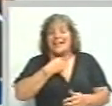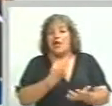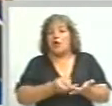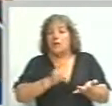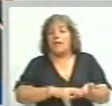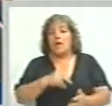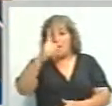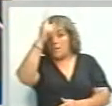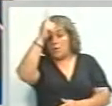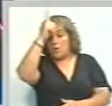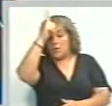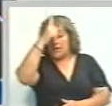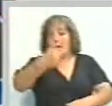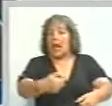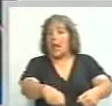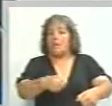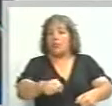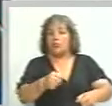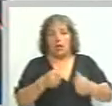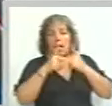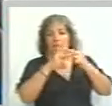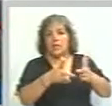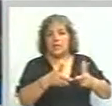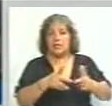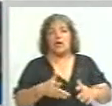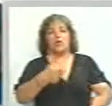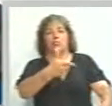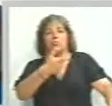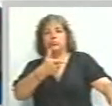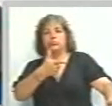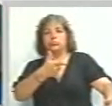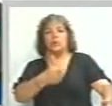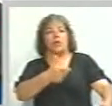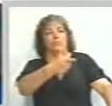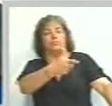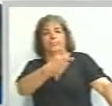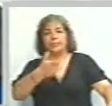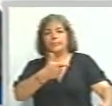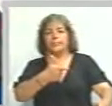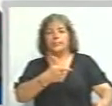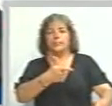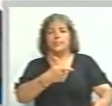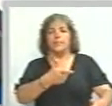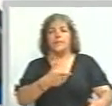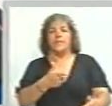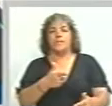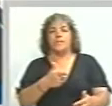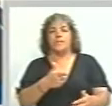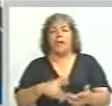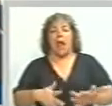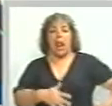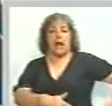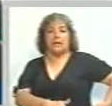de la motorizada se identifica, repele la acción con su arma y lo hiere a la altura de la cadera,